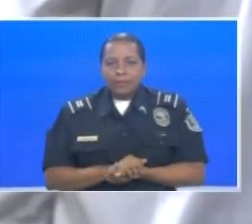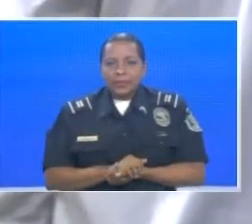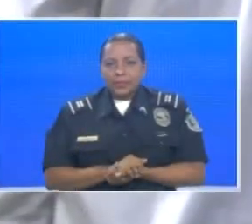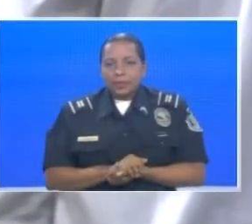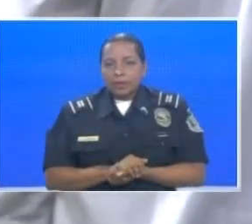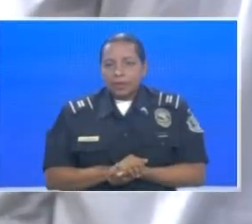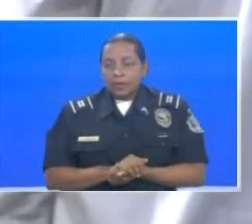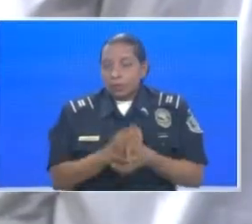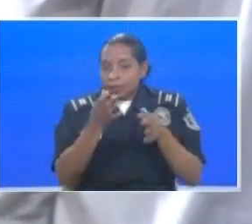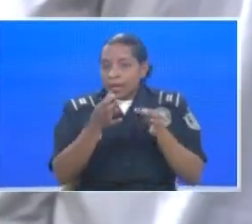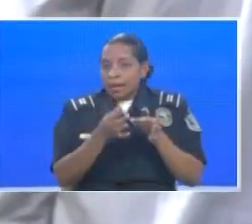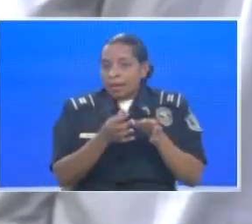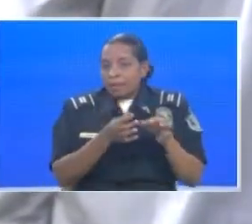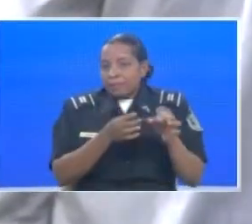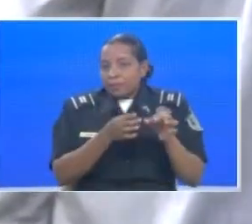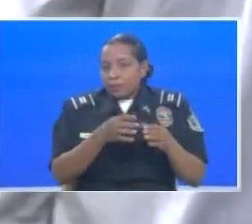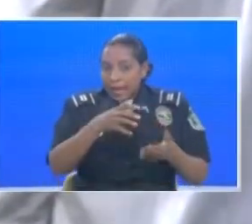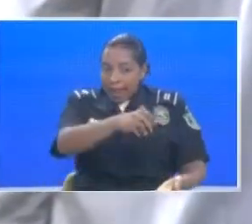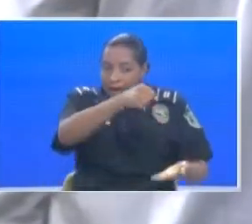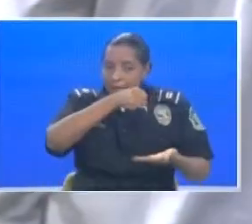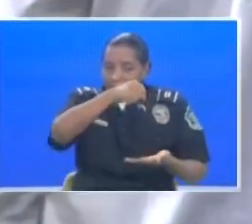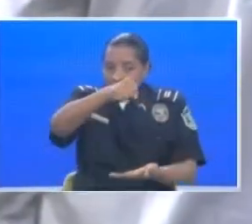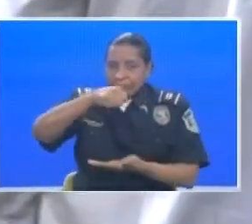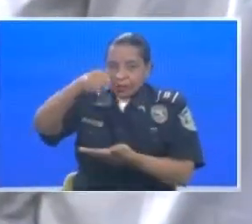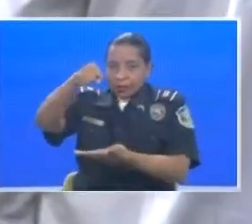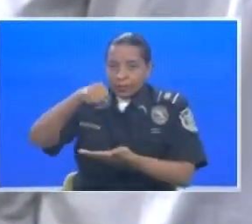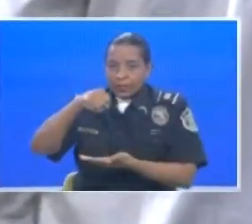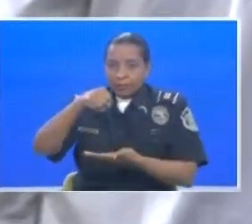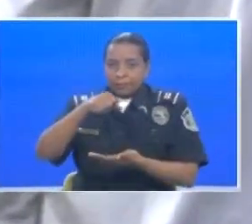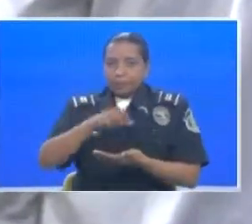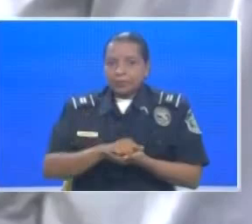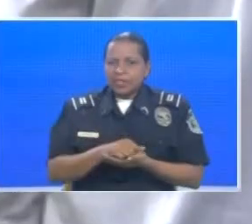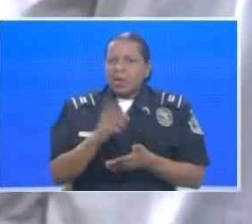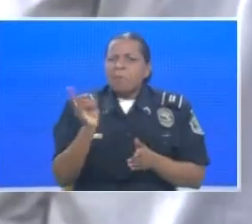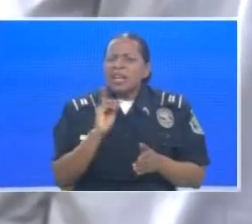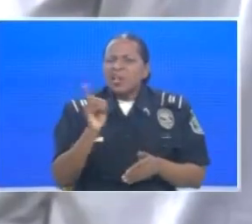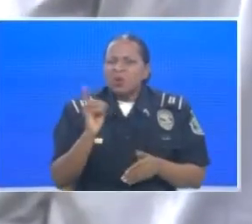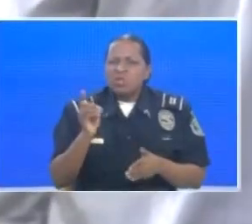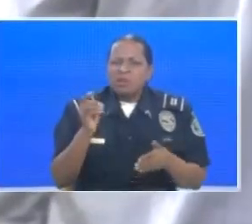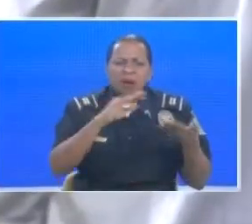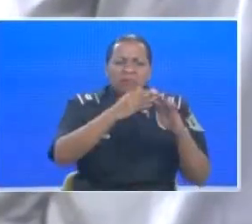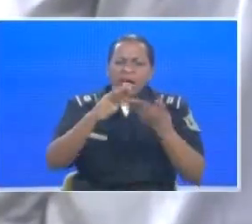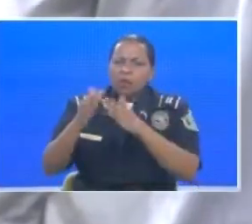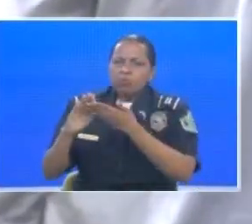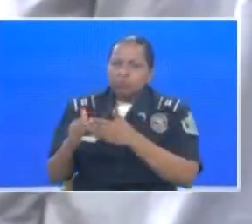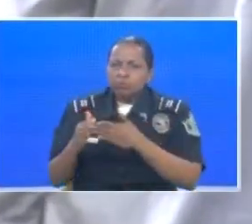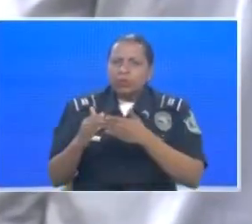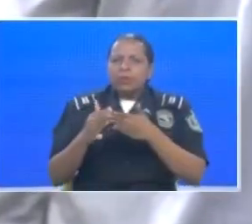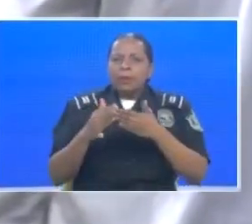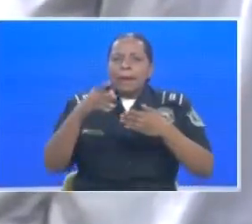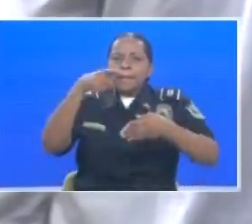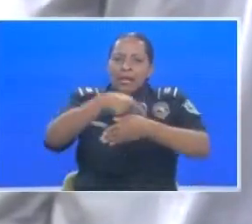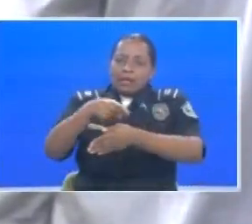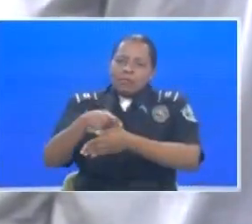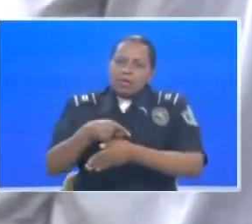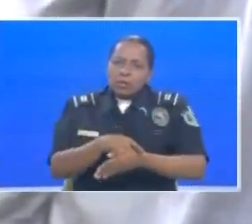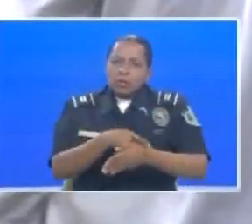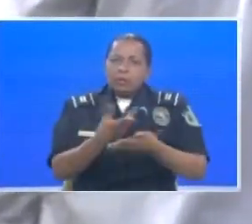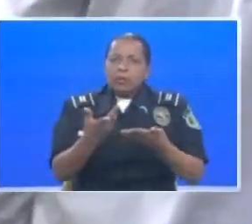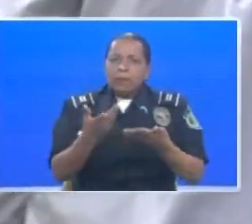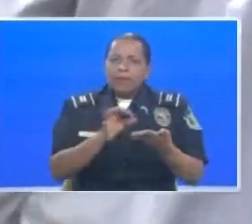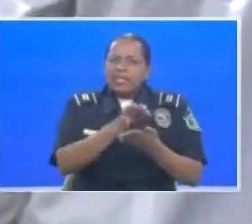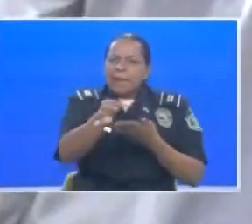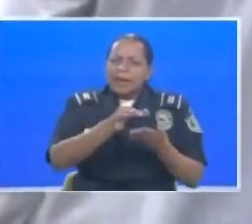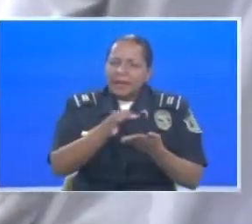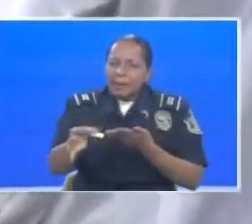componentes, como se me lo he dicho anteriormente, las bolsas de comida. ¿Para dónde? Bueno, para el Panamá rural agrícola, para el Panamá